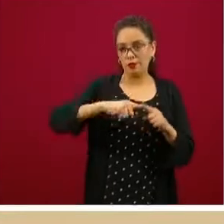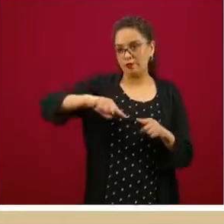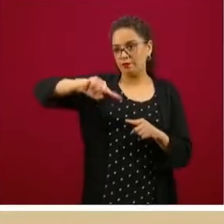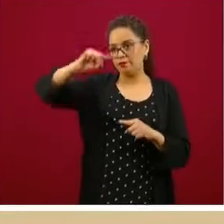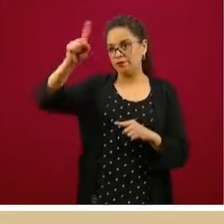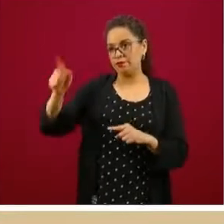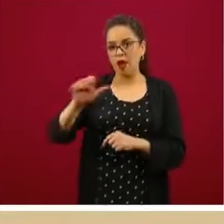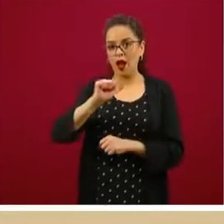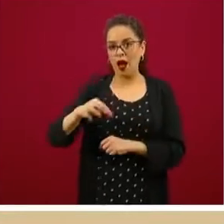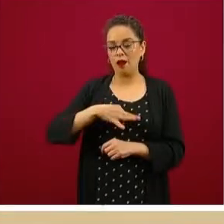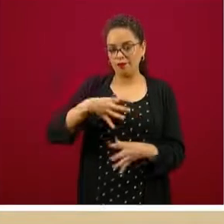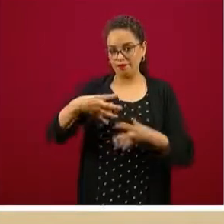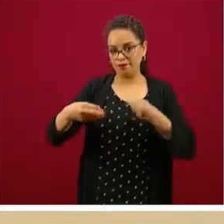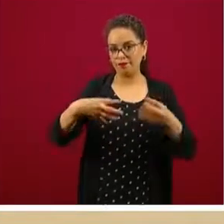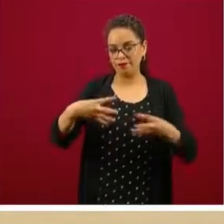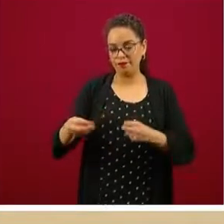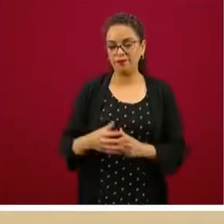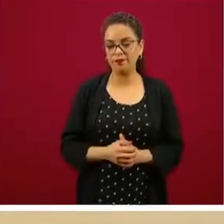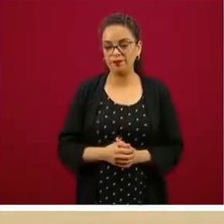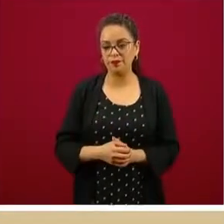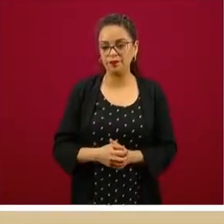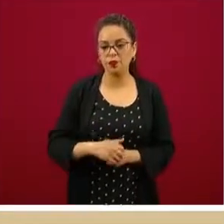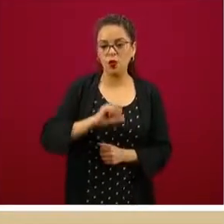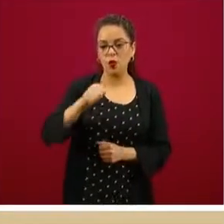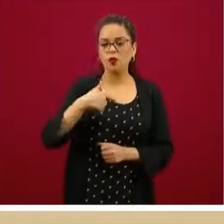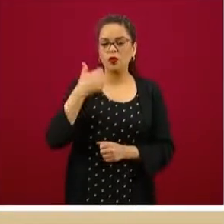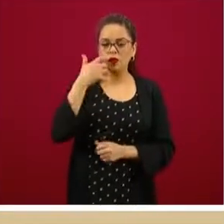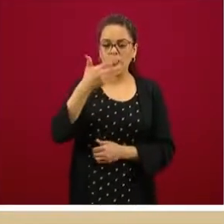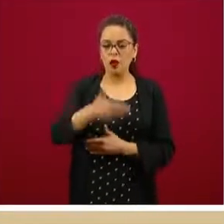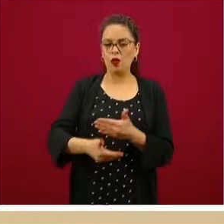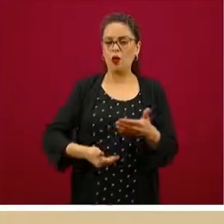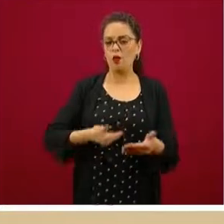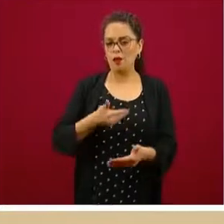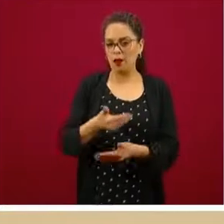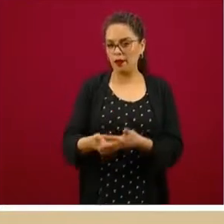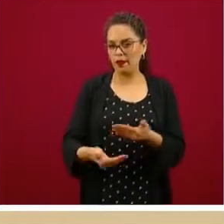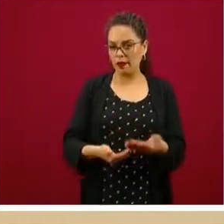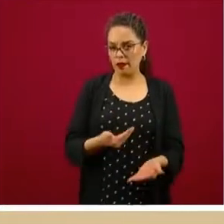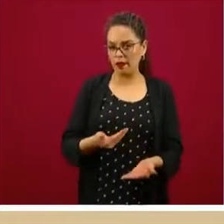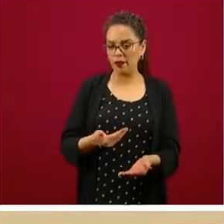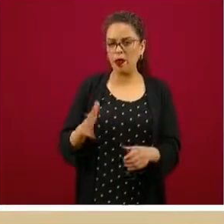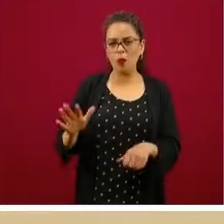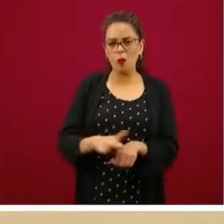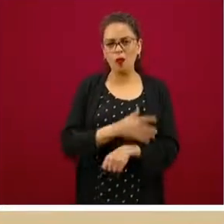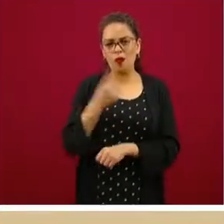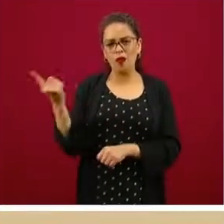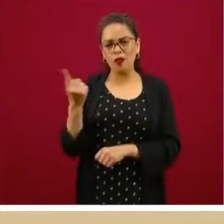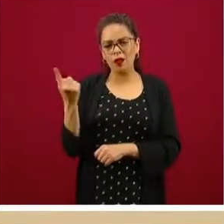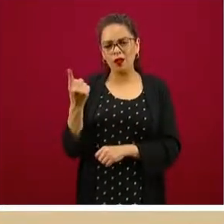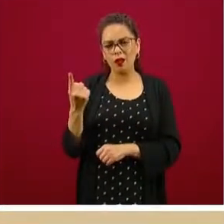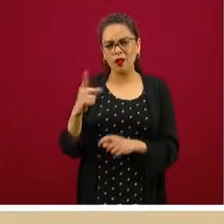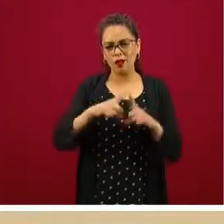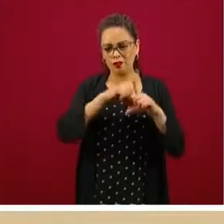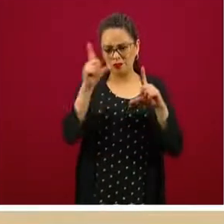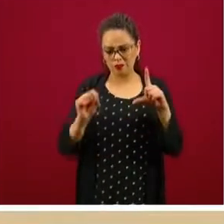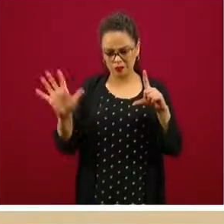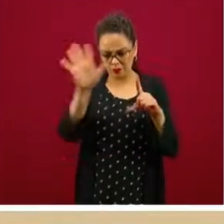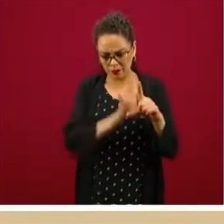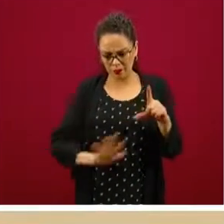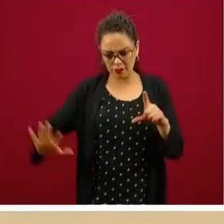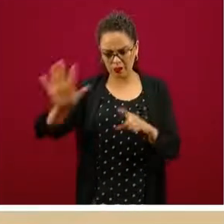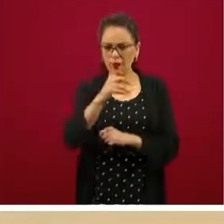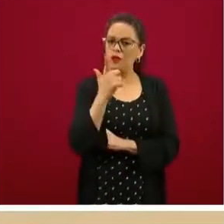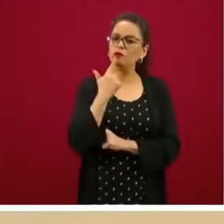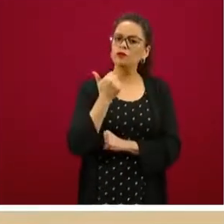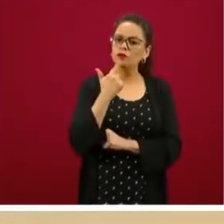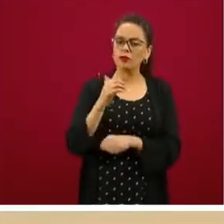para el semáforo, un elemento que quisiera también compartirles, ¿por qué está todo en rojo? Porque el semáforo